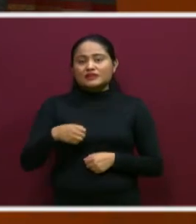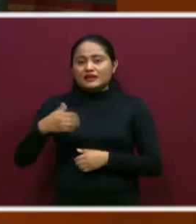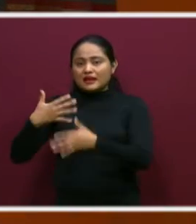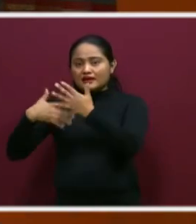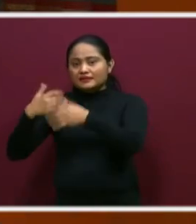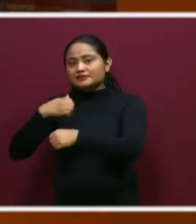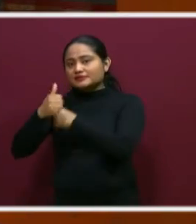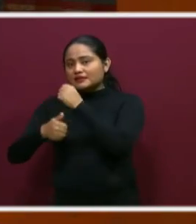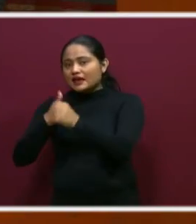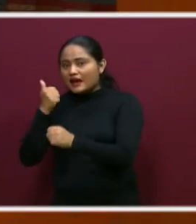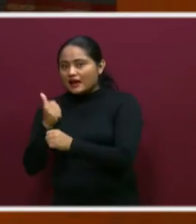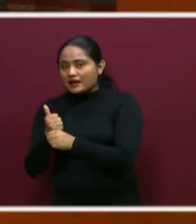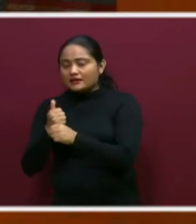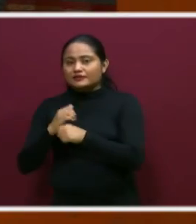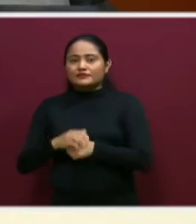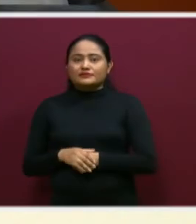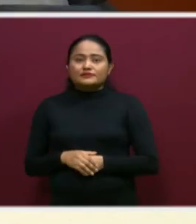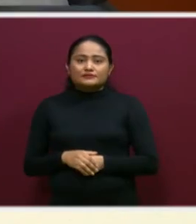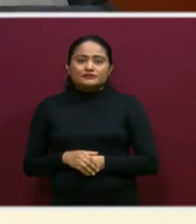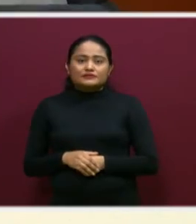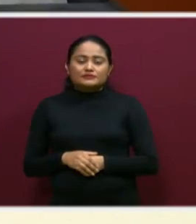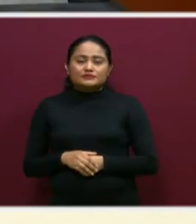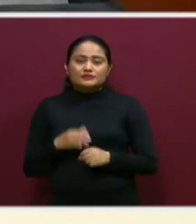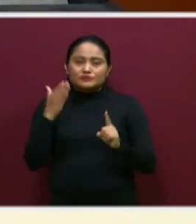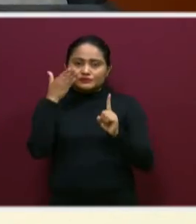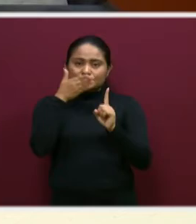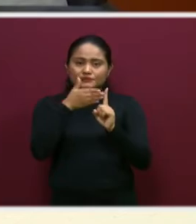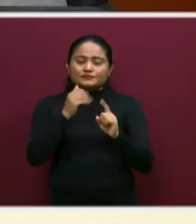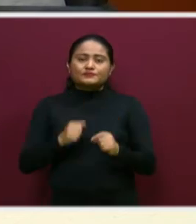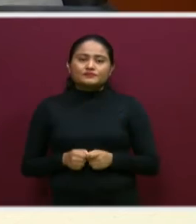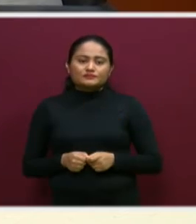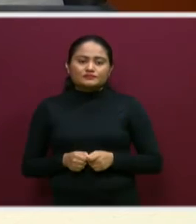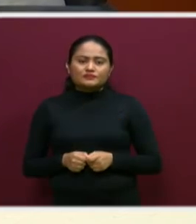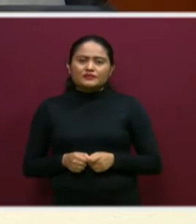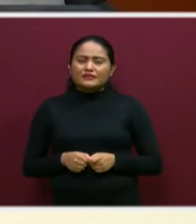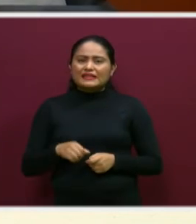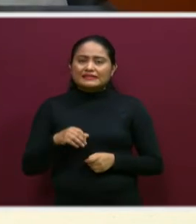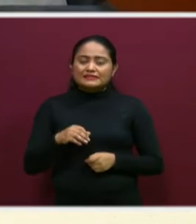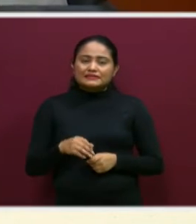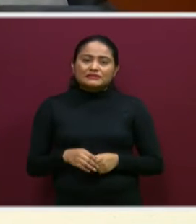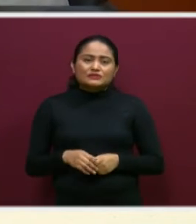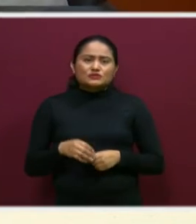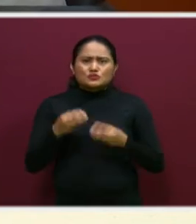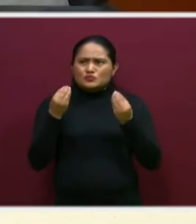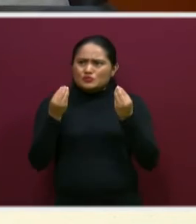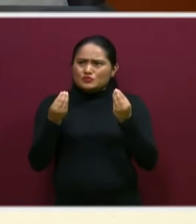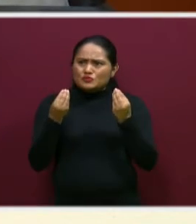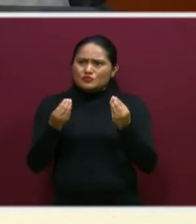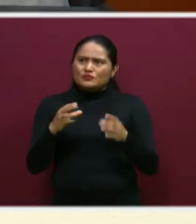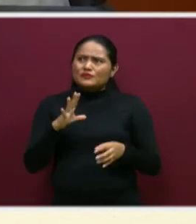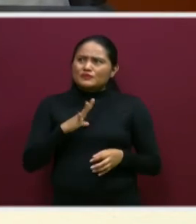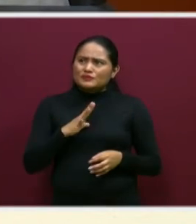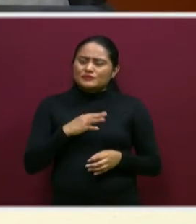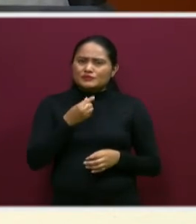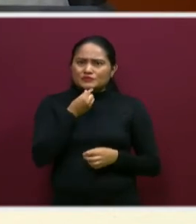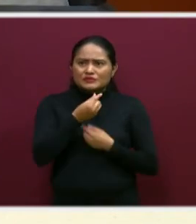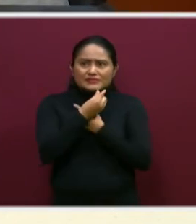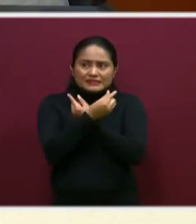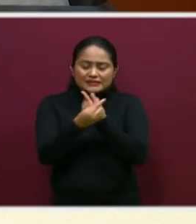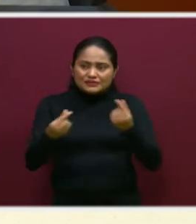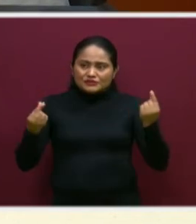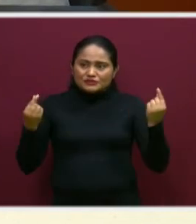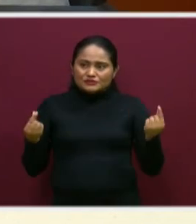y es que perdón que interrumpa hay muchos niños y niñas que tienen grandes ideas que tienen una imaginación